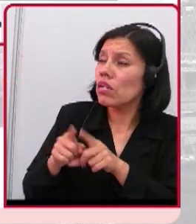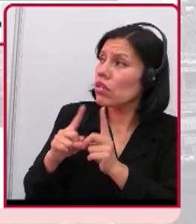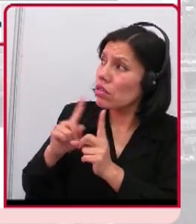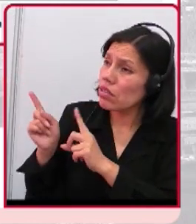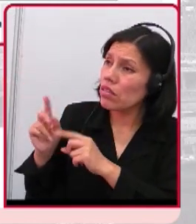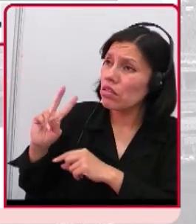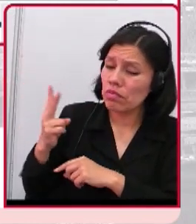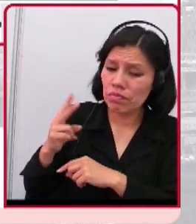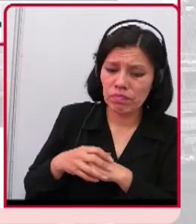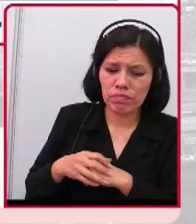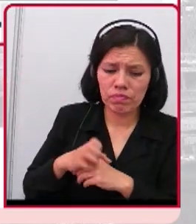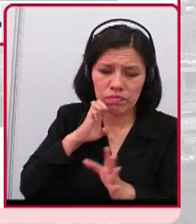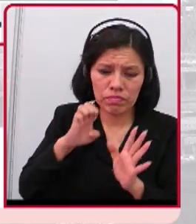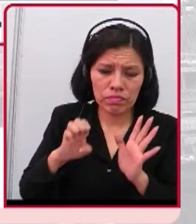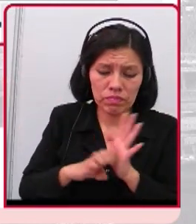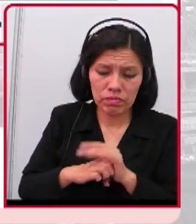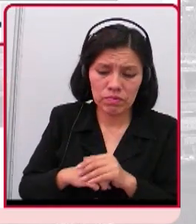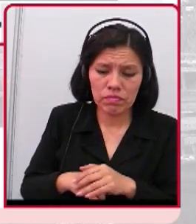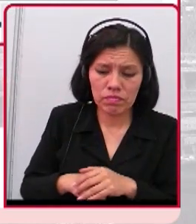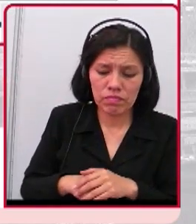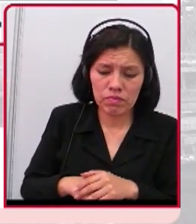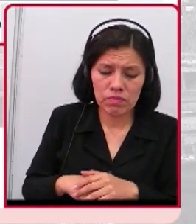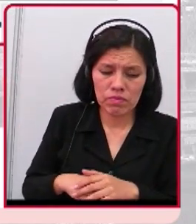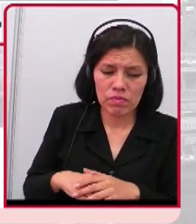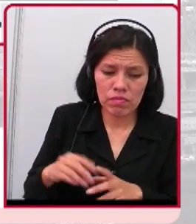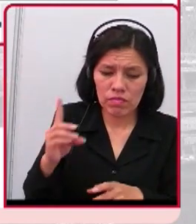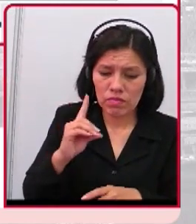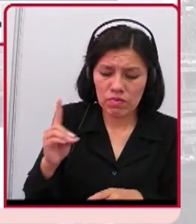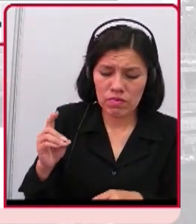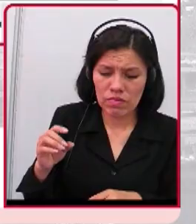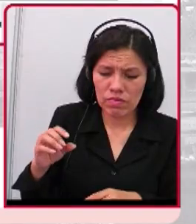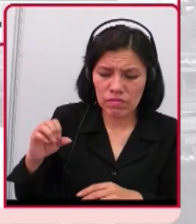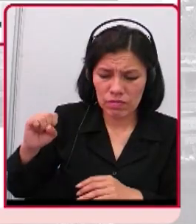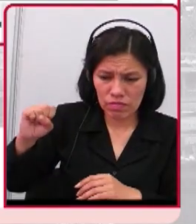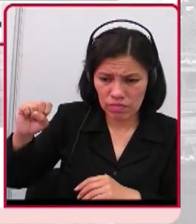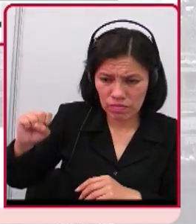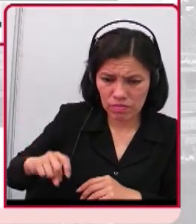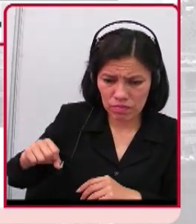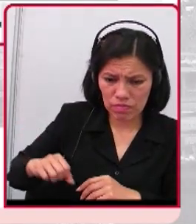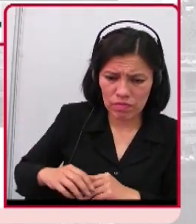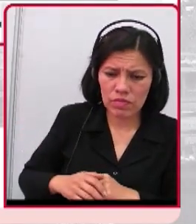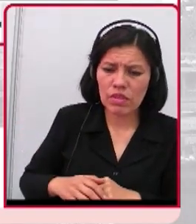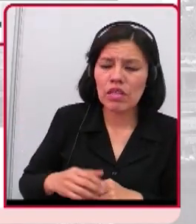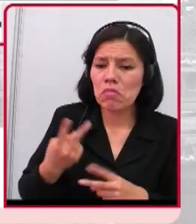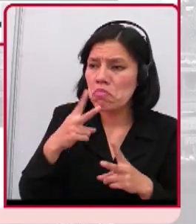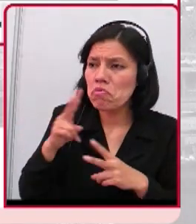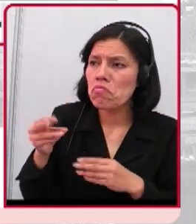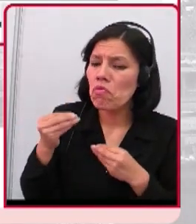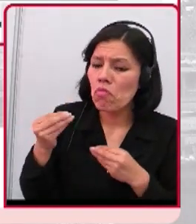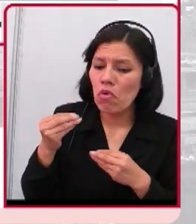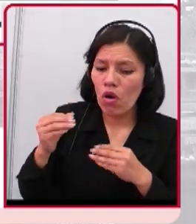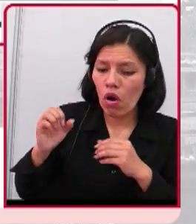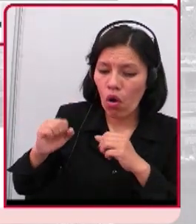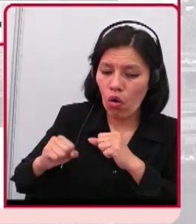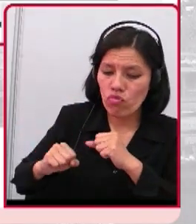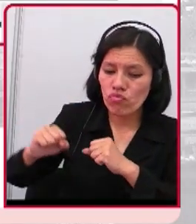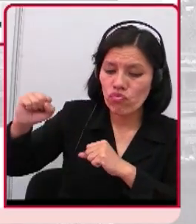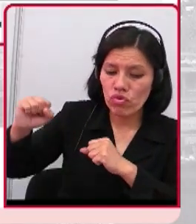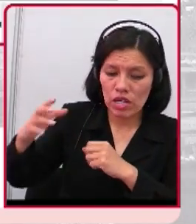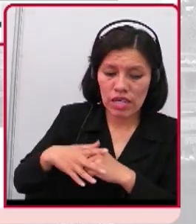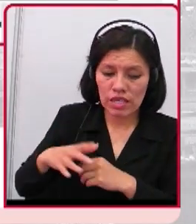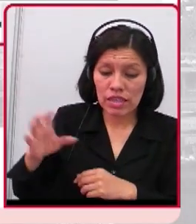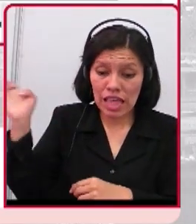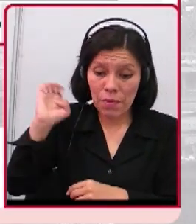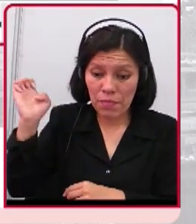este ejemplo de la derecha inferior, el torque en color celeste, vemos cómo se incrementa. En el área de emergencia vemos